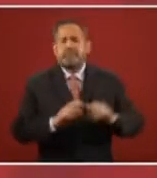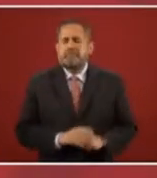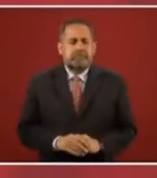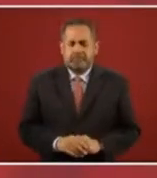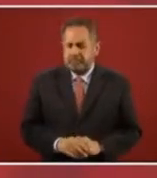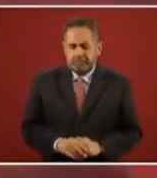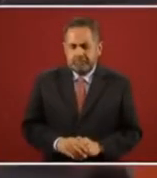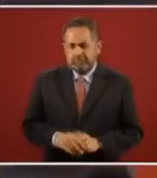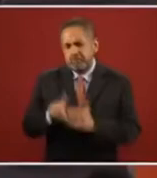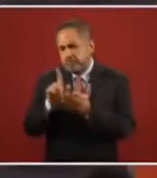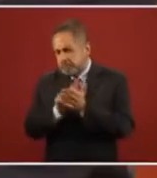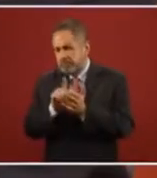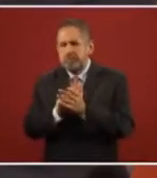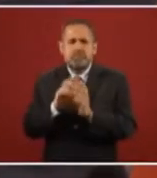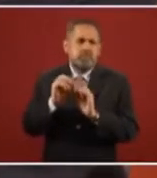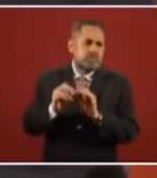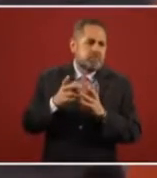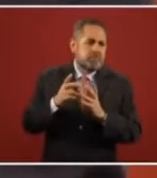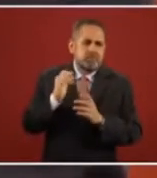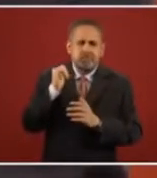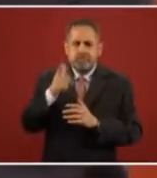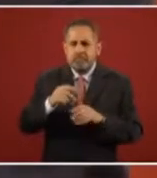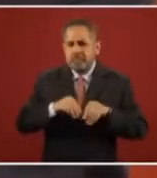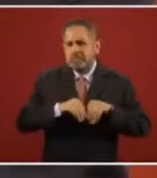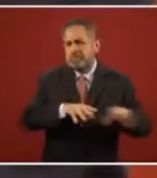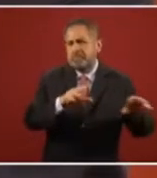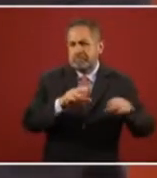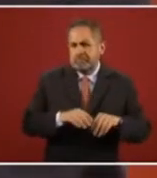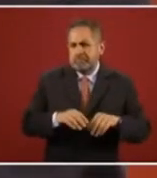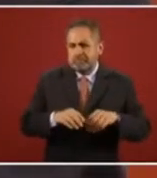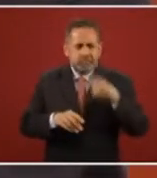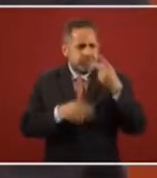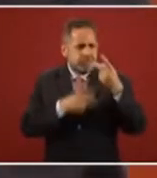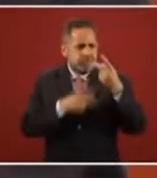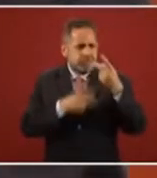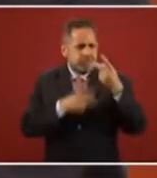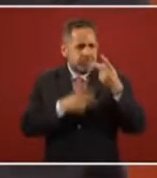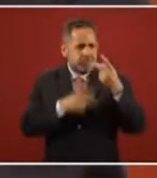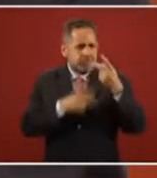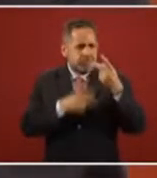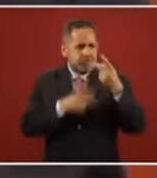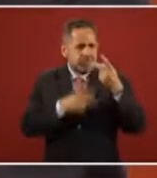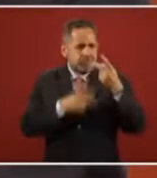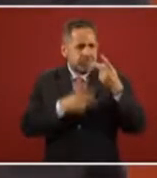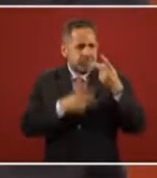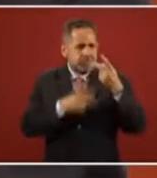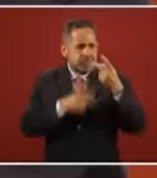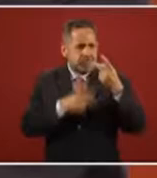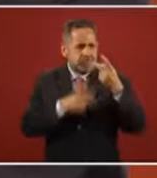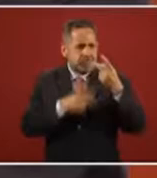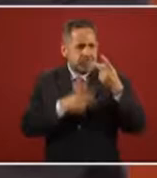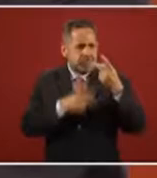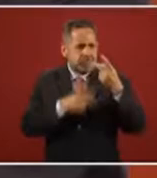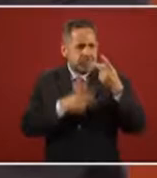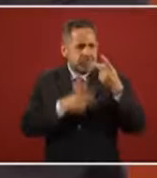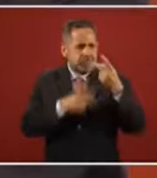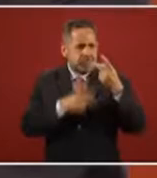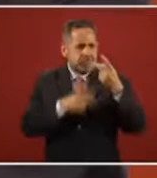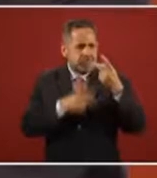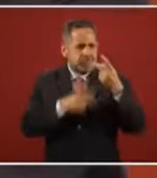twittero si para que se realice su nombre bailo